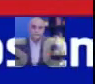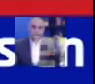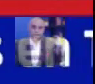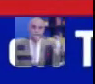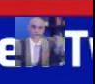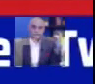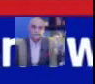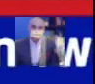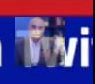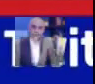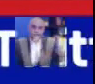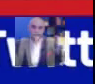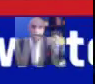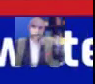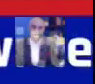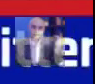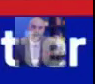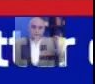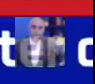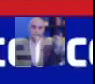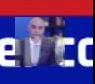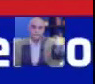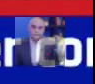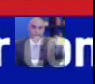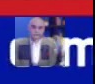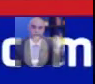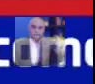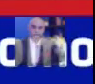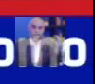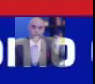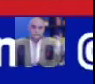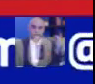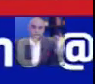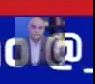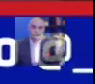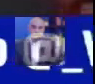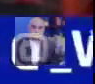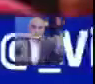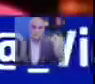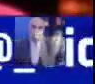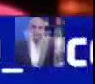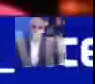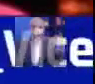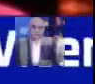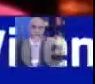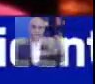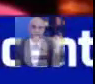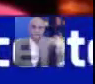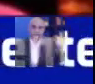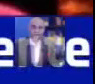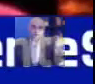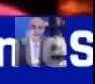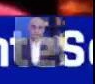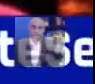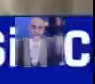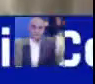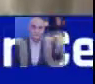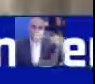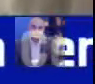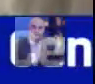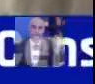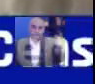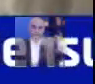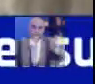espurios que están promoviendo estos sectores opositores al presidente, Vicente. Para